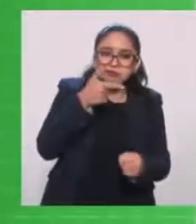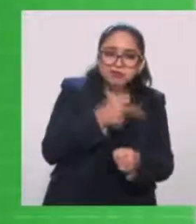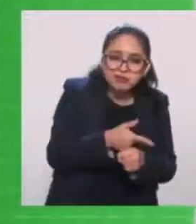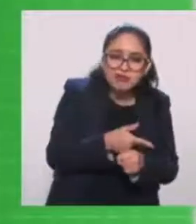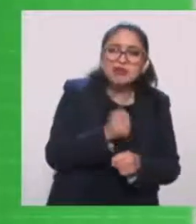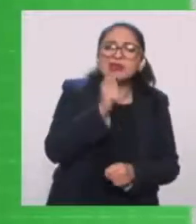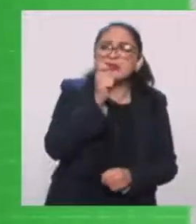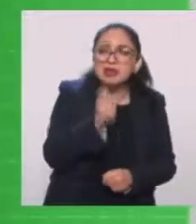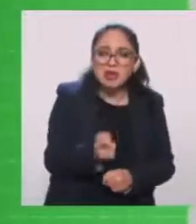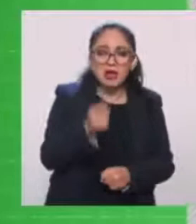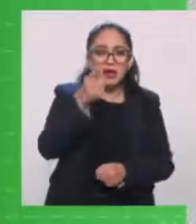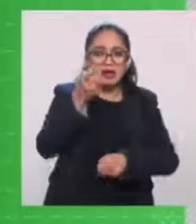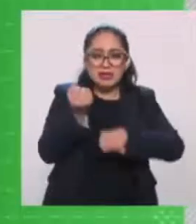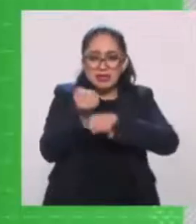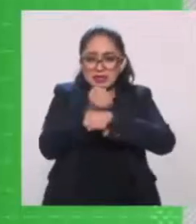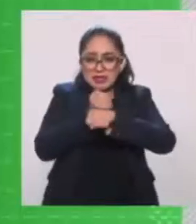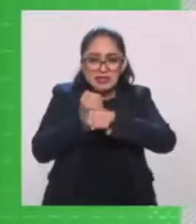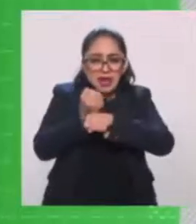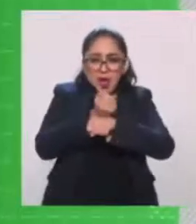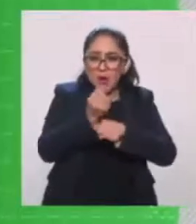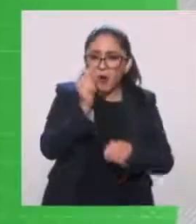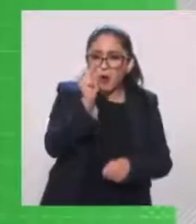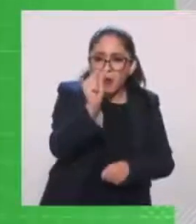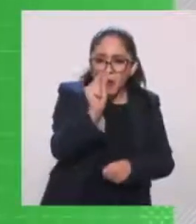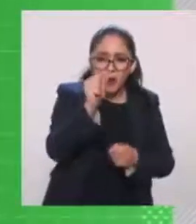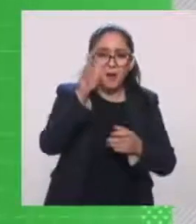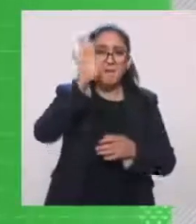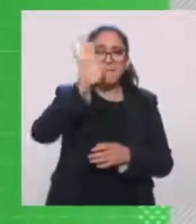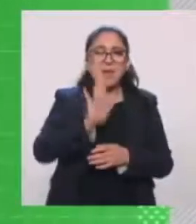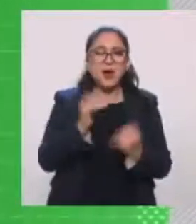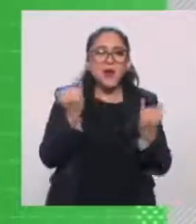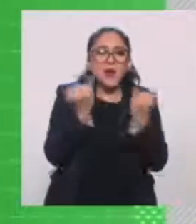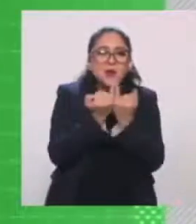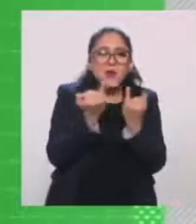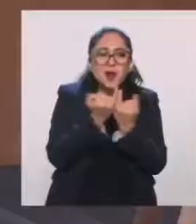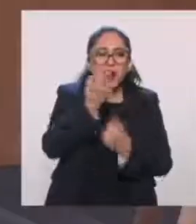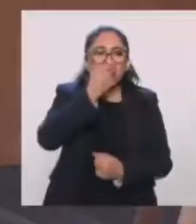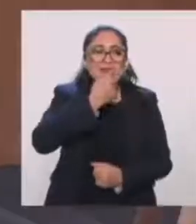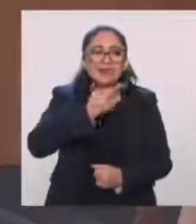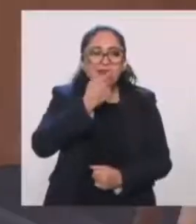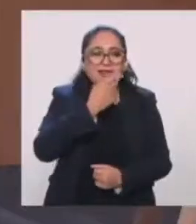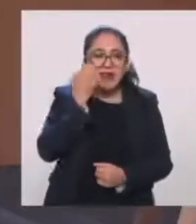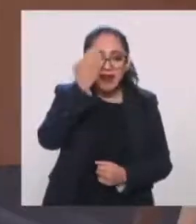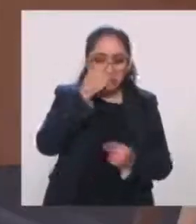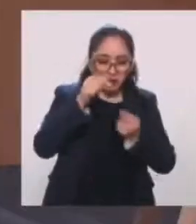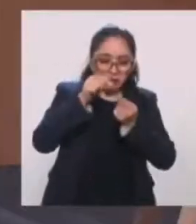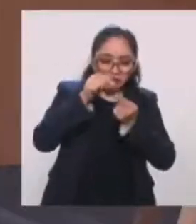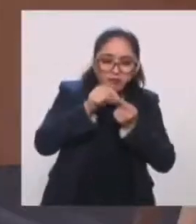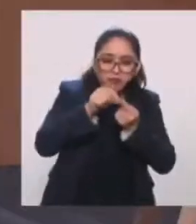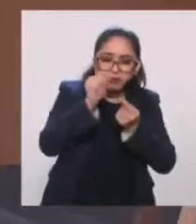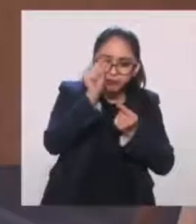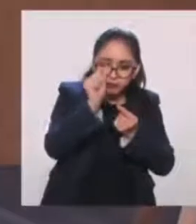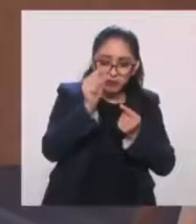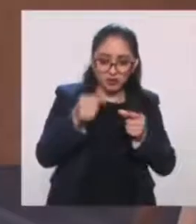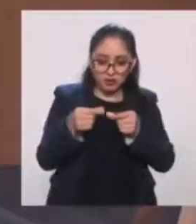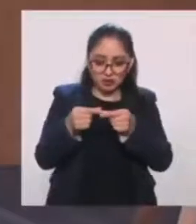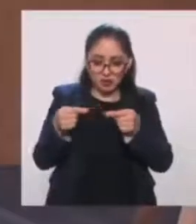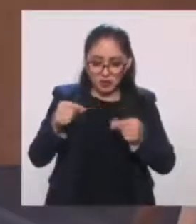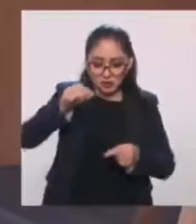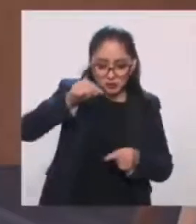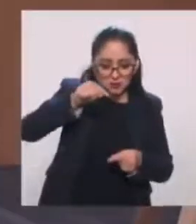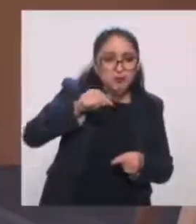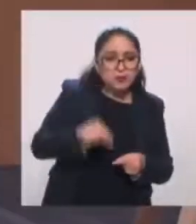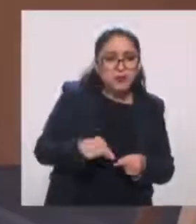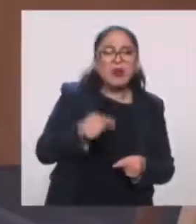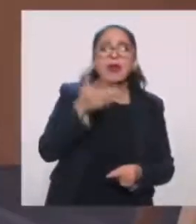toma de una gota de sangre, como si estuviéramos buscando cuánto tenemos de glucosa. Se pone en un dispositivo y en menos